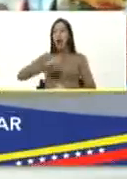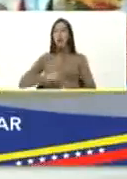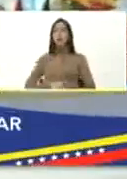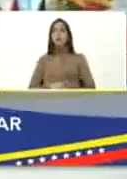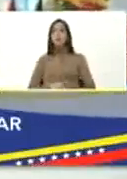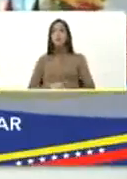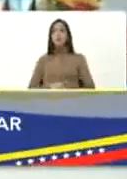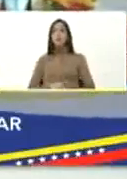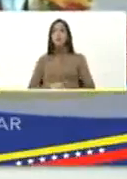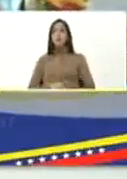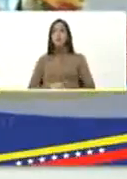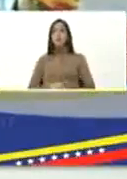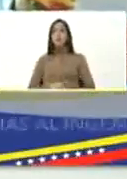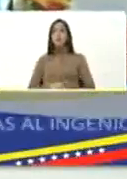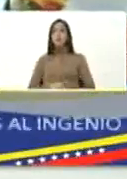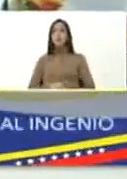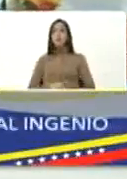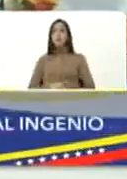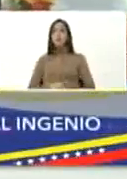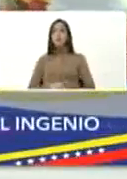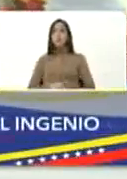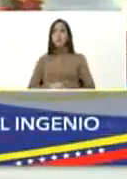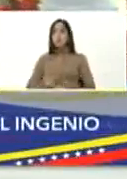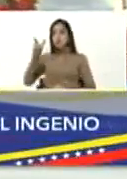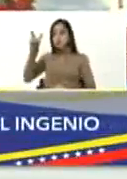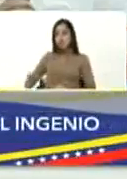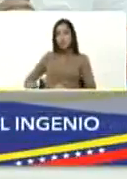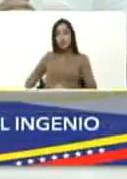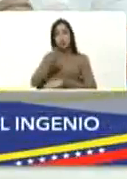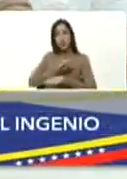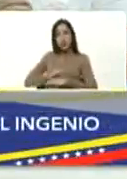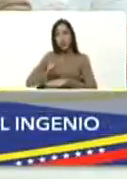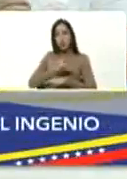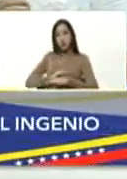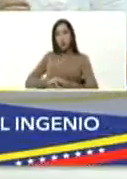Mervin Maldonado, compañero vicepresidente de lo social,